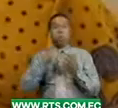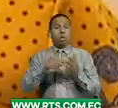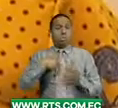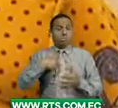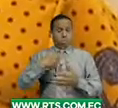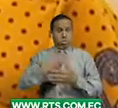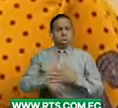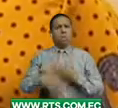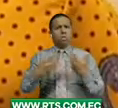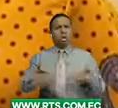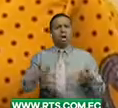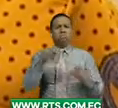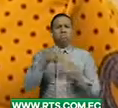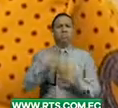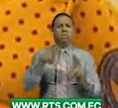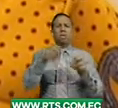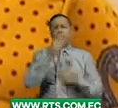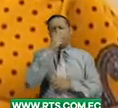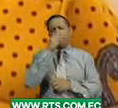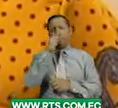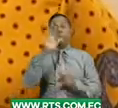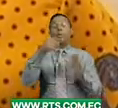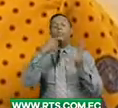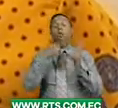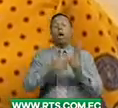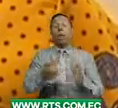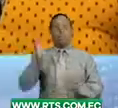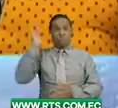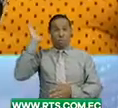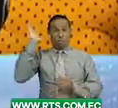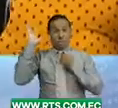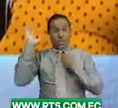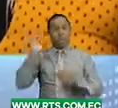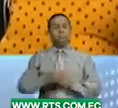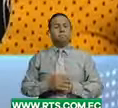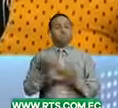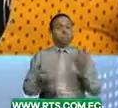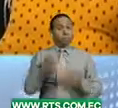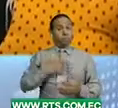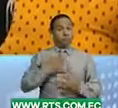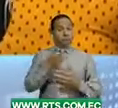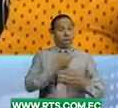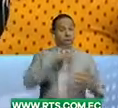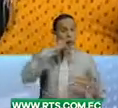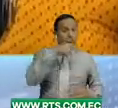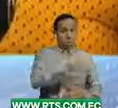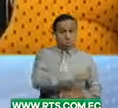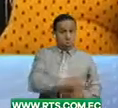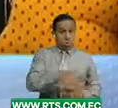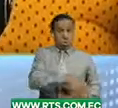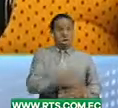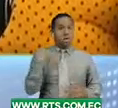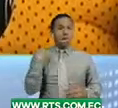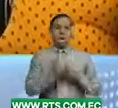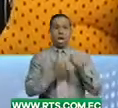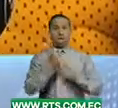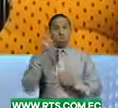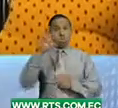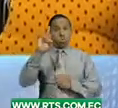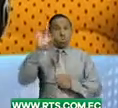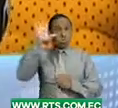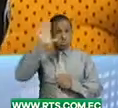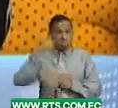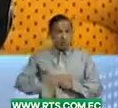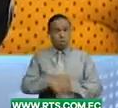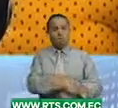el estudiante es menor de edad, lo que nosotros hacemos es un trabajo conjunto con el Ministerio de Salud y seguimiento